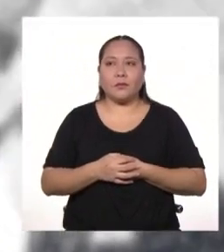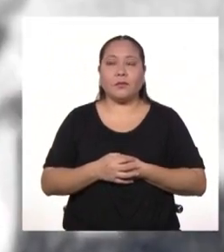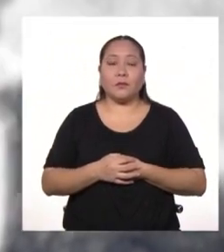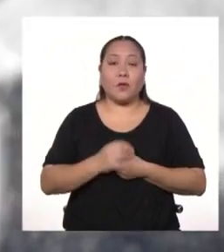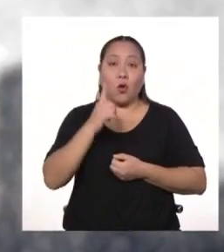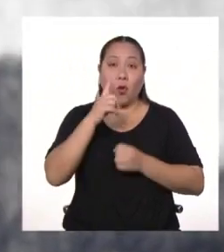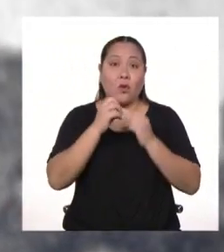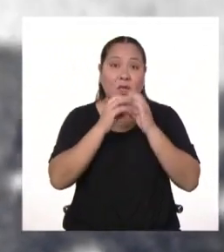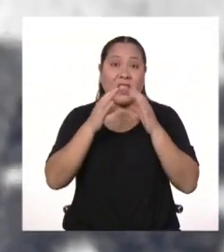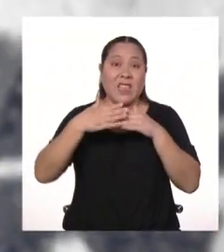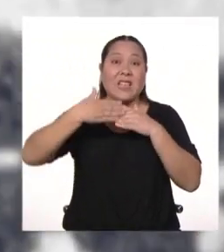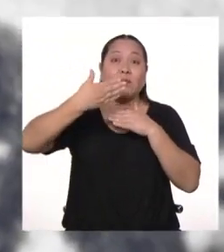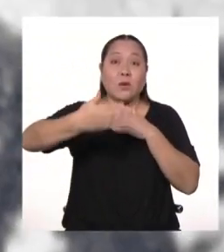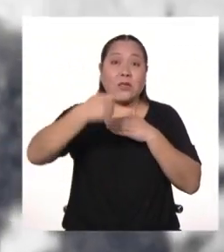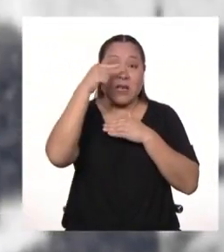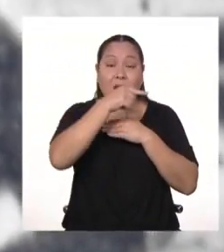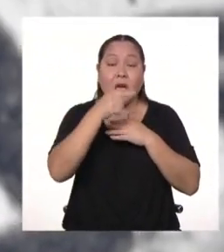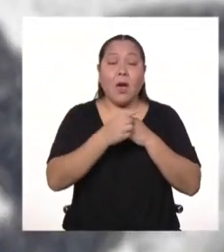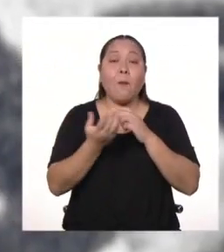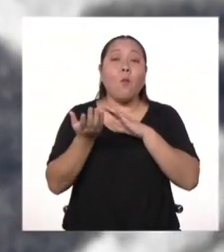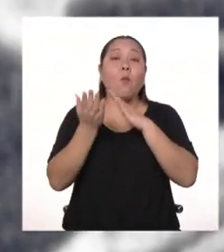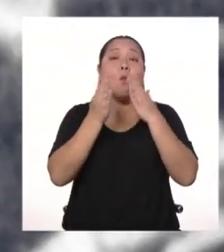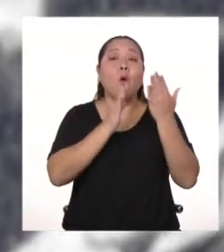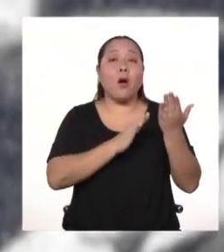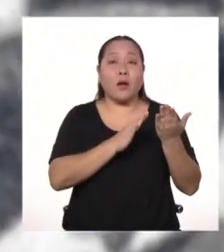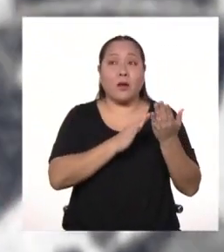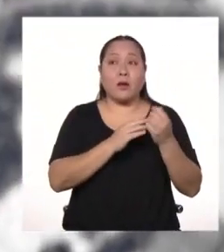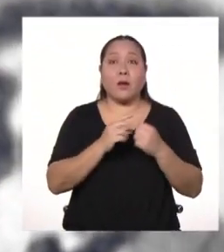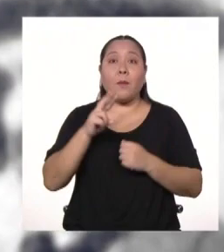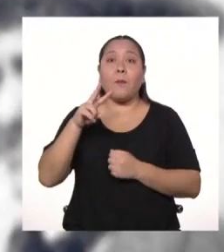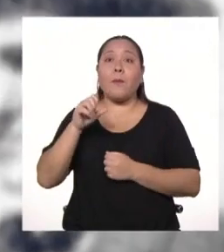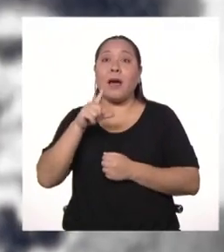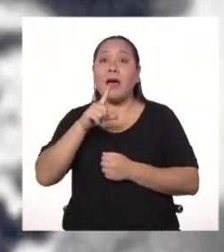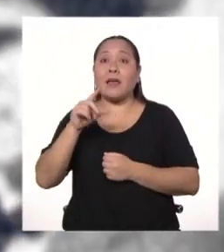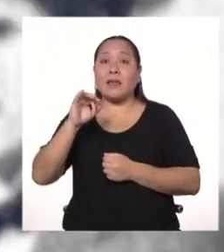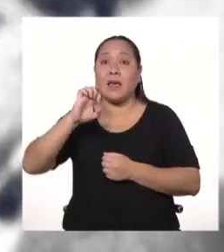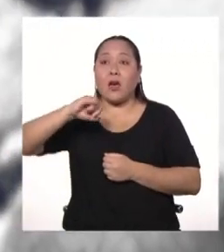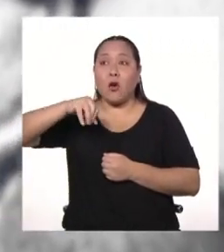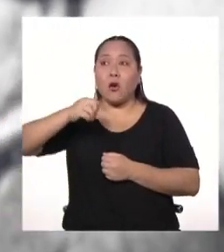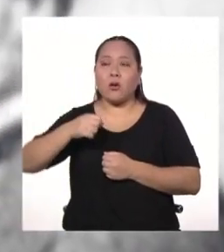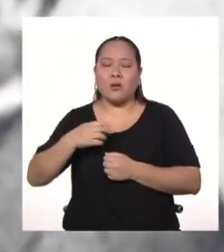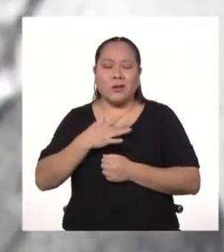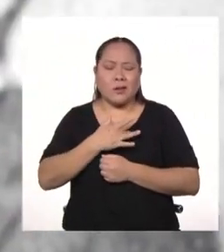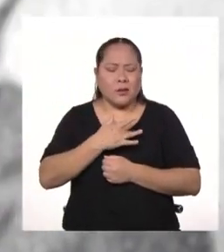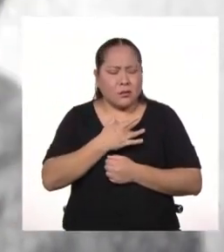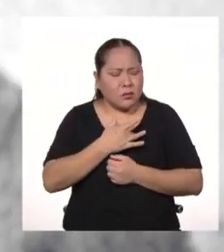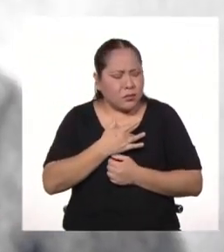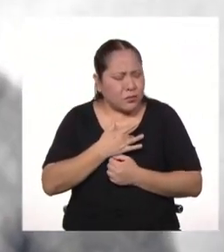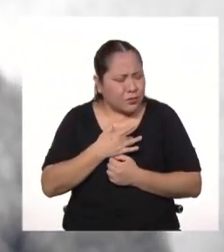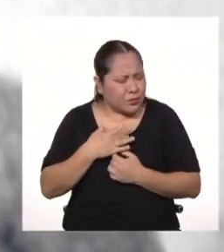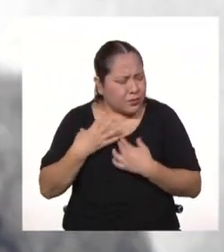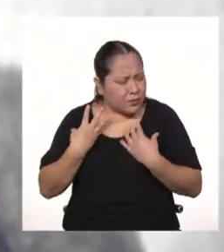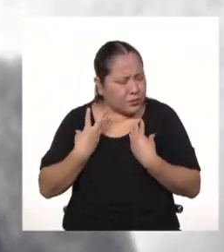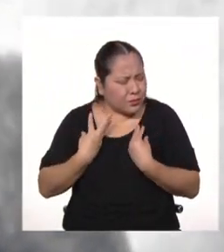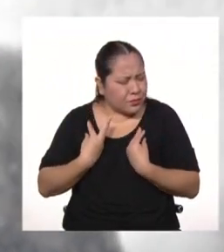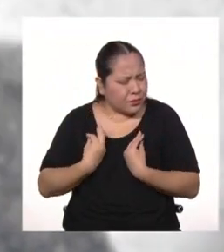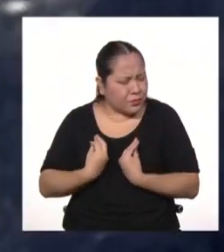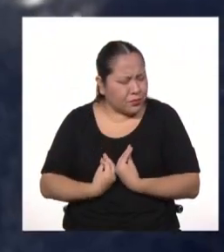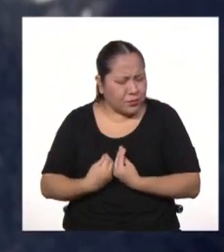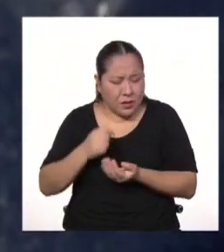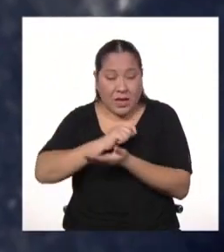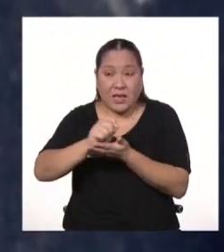Un día después de la muerte de Valdelomar, César Vallejo, abatido, escribió en la prensa lo